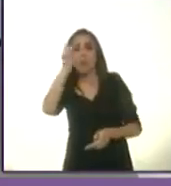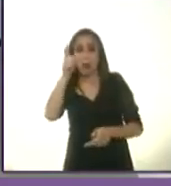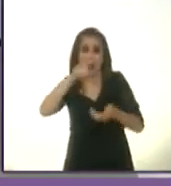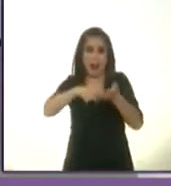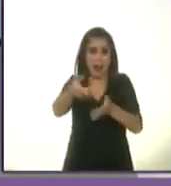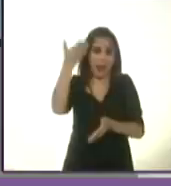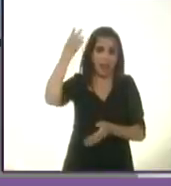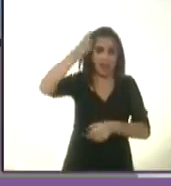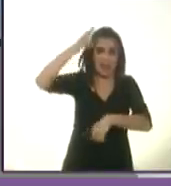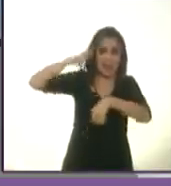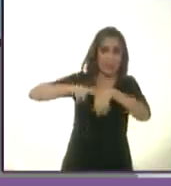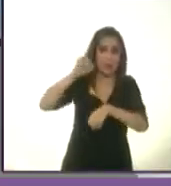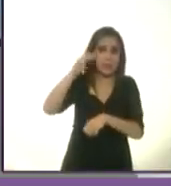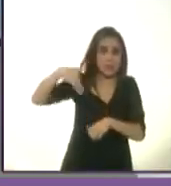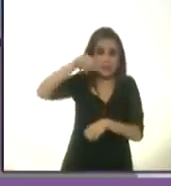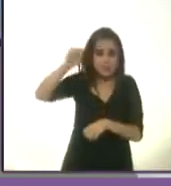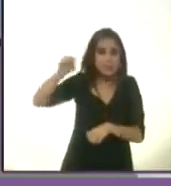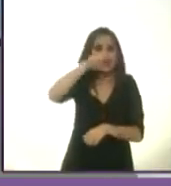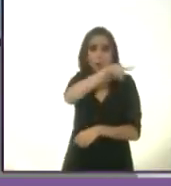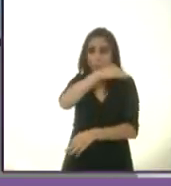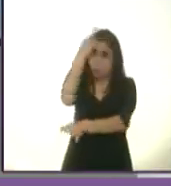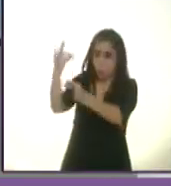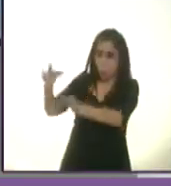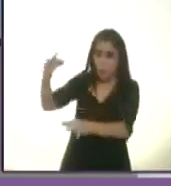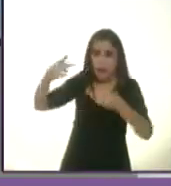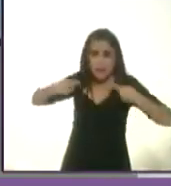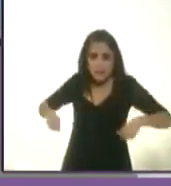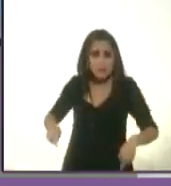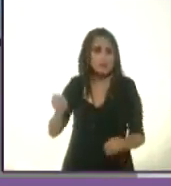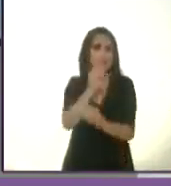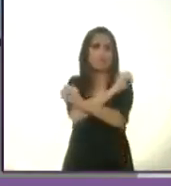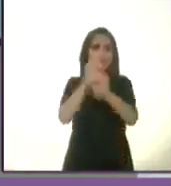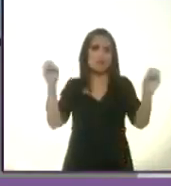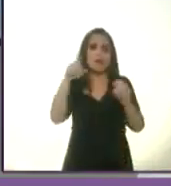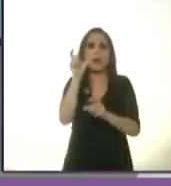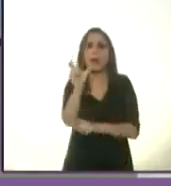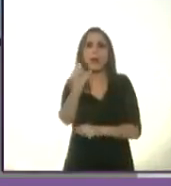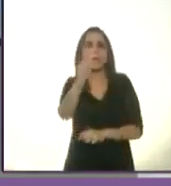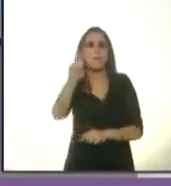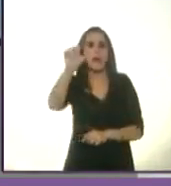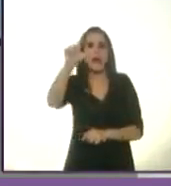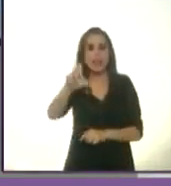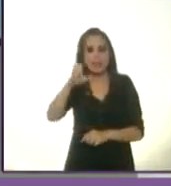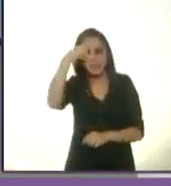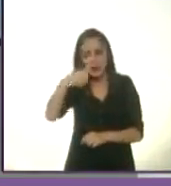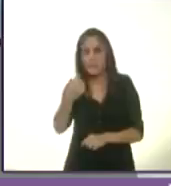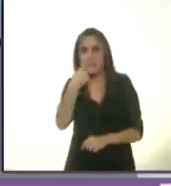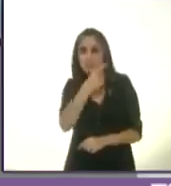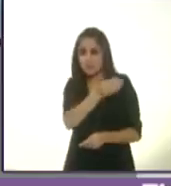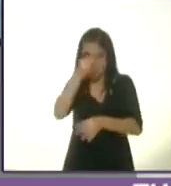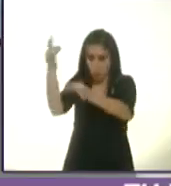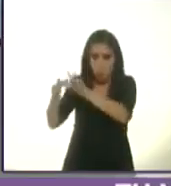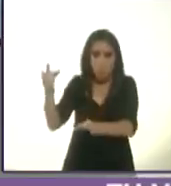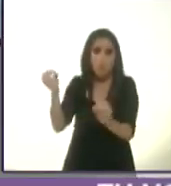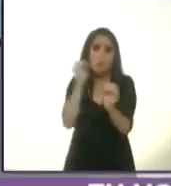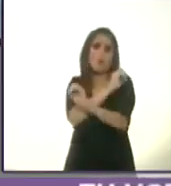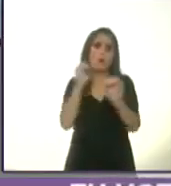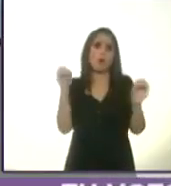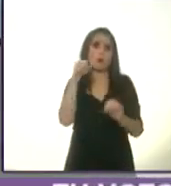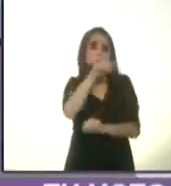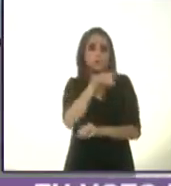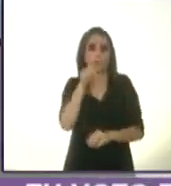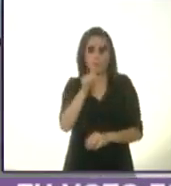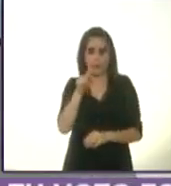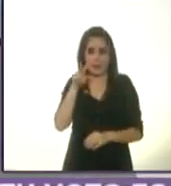del seguro social le incumplió al país le incumplió al país con el programa de vales de medicinas es una propuesta impulsada por el partido verde